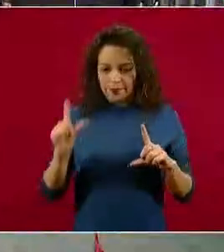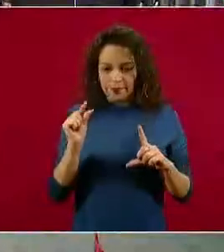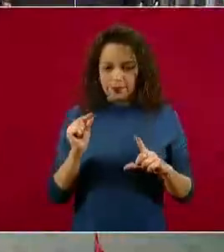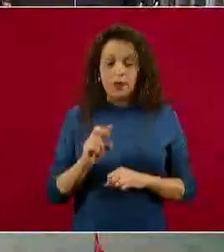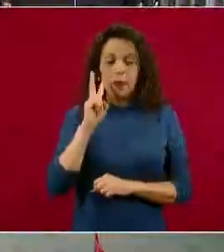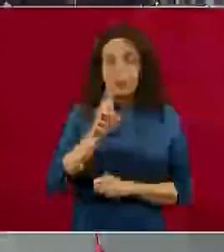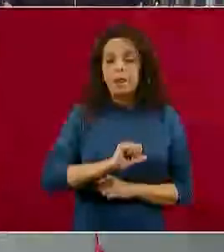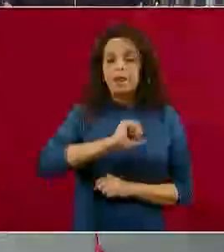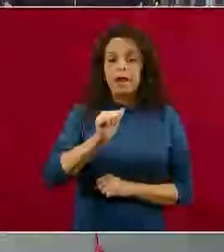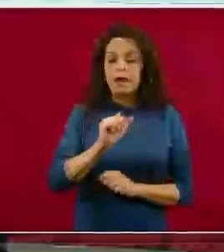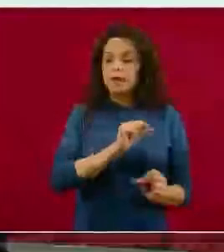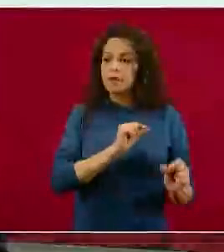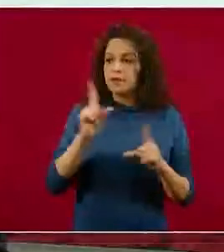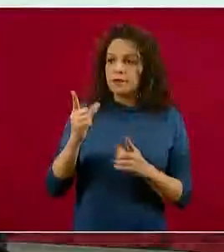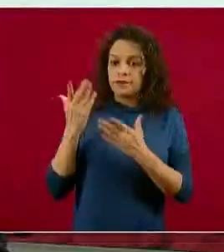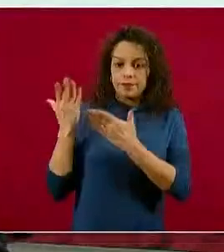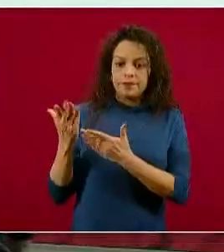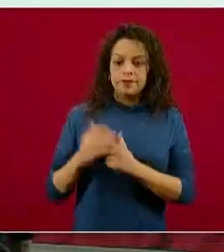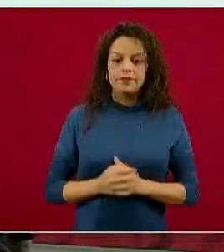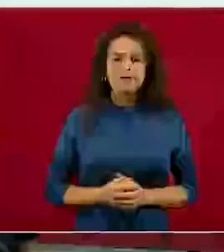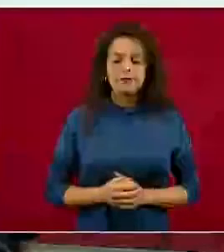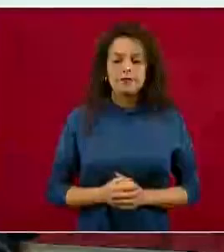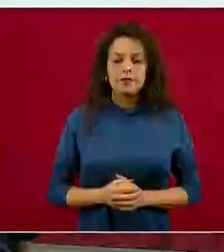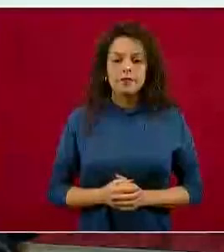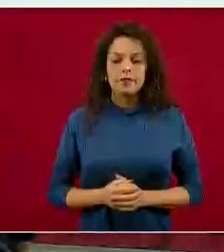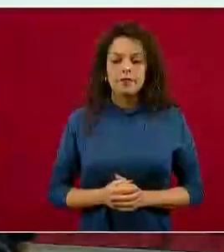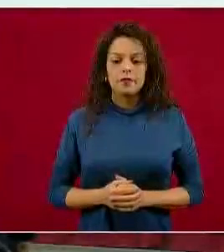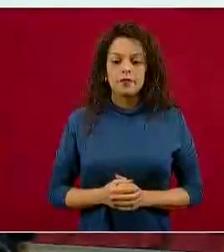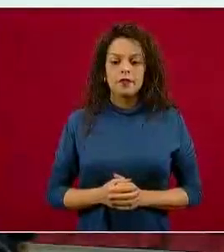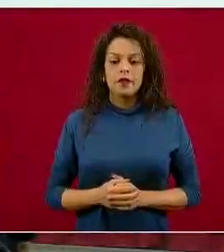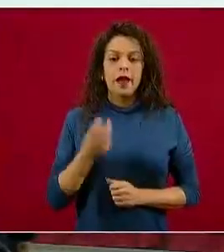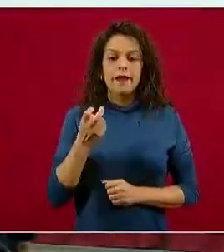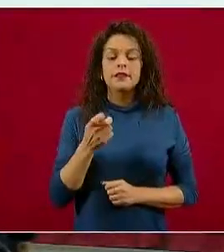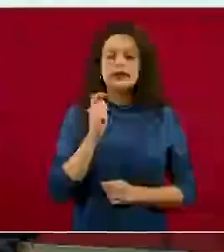diapositiva. Tenemos ahora nuestra gráfica de casos